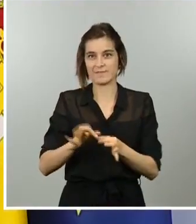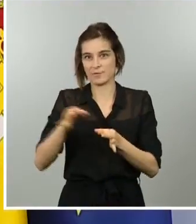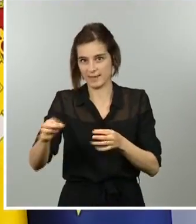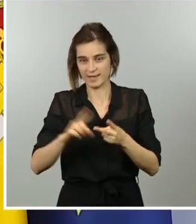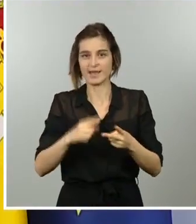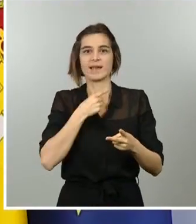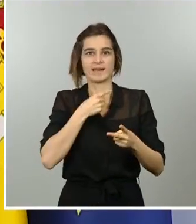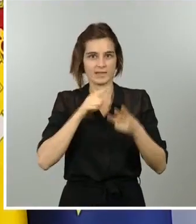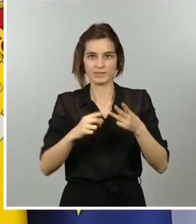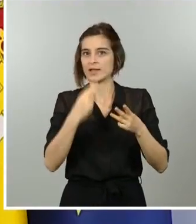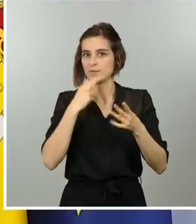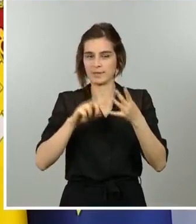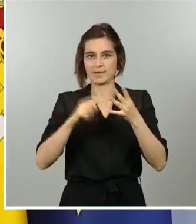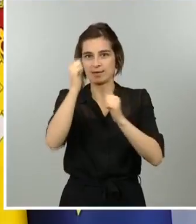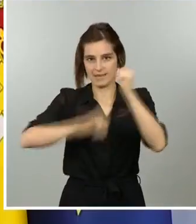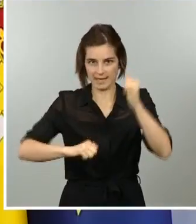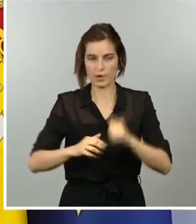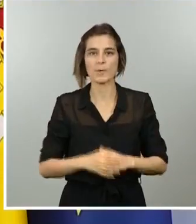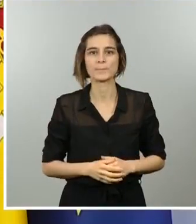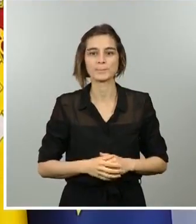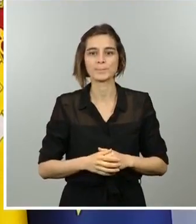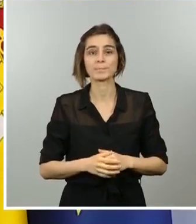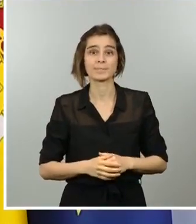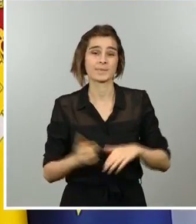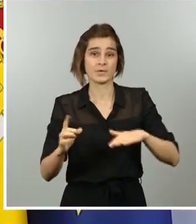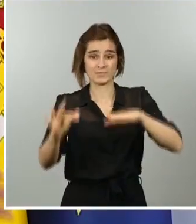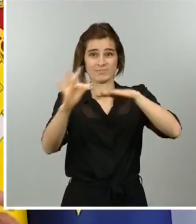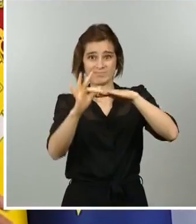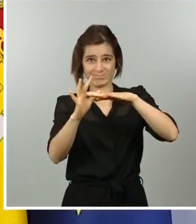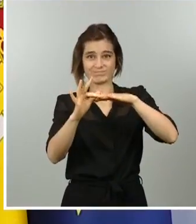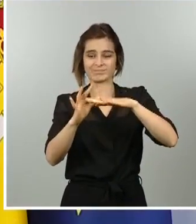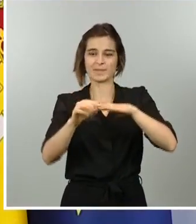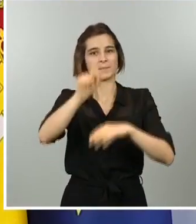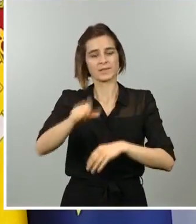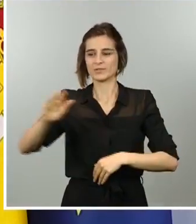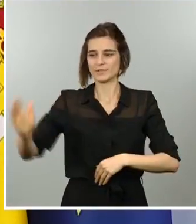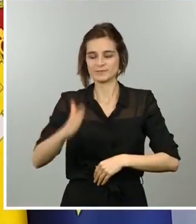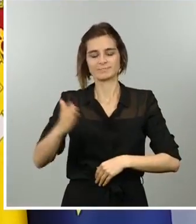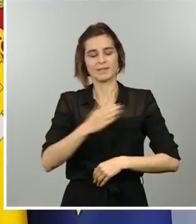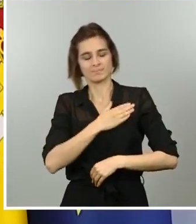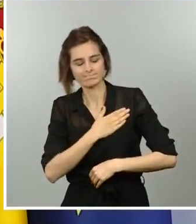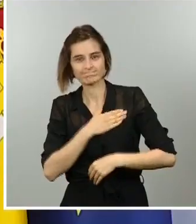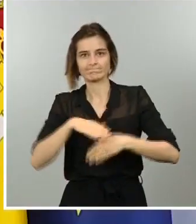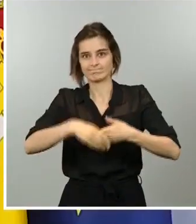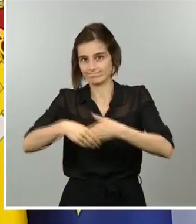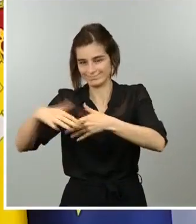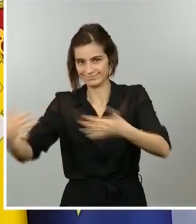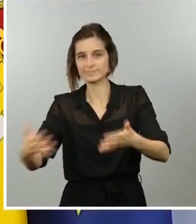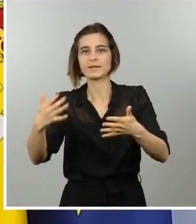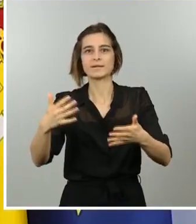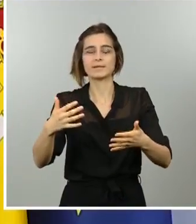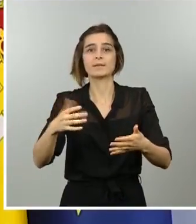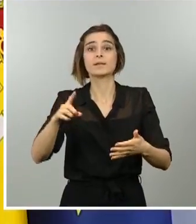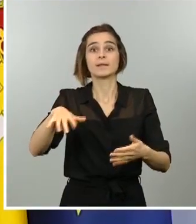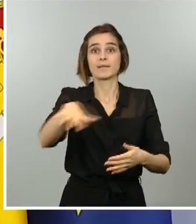que aumente la capacidad de personas que pueden atenderlos, hasta 15 personas al aire libre y 10 personas en espacios cerrados. Se